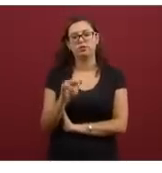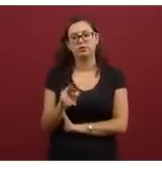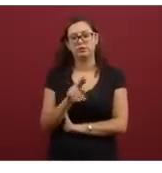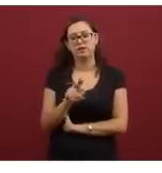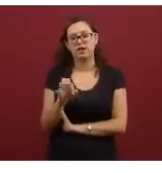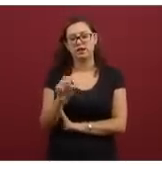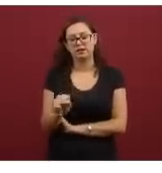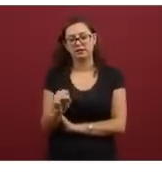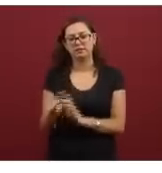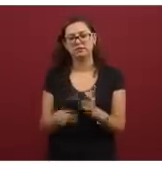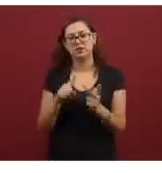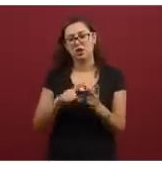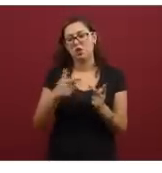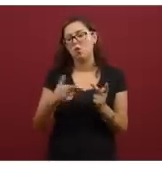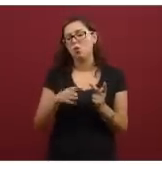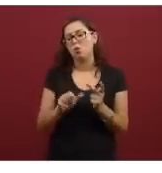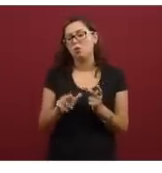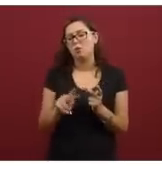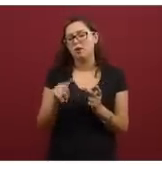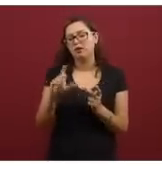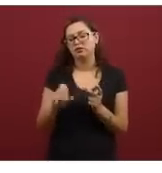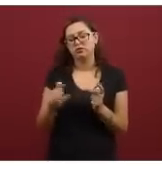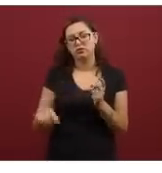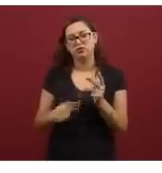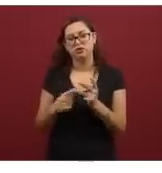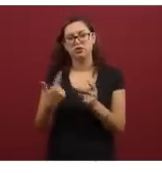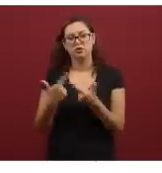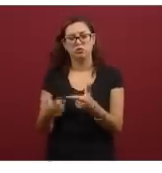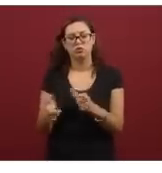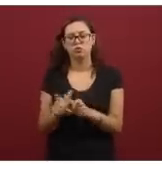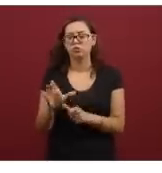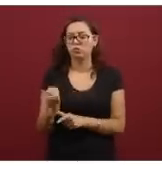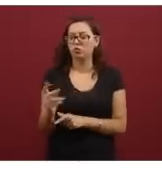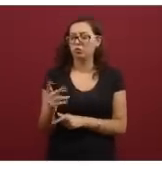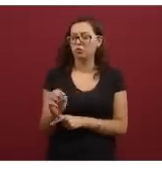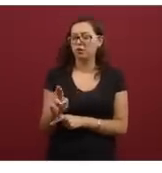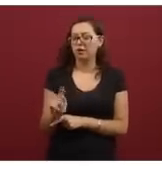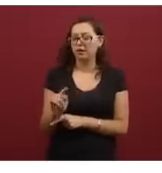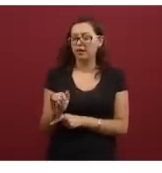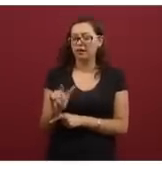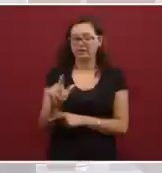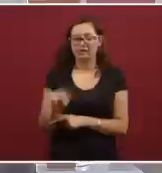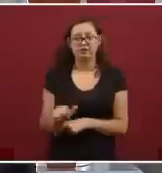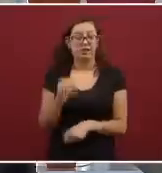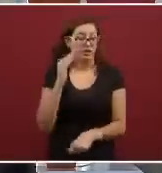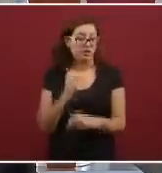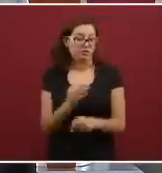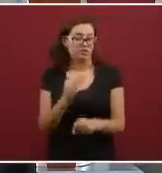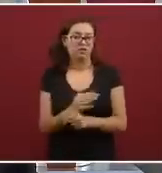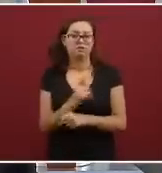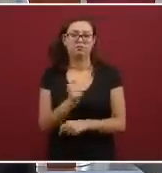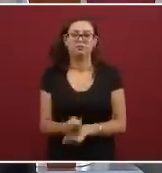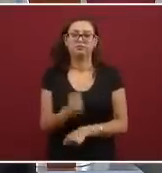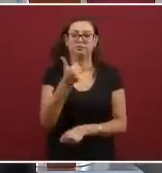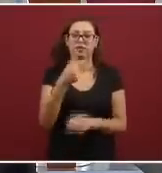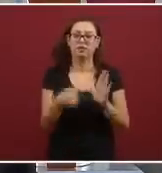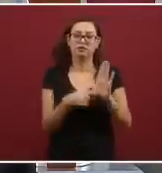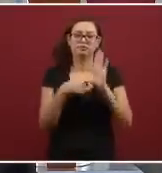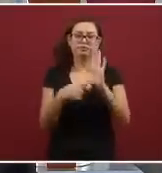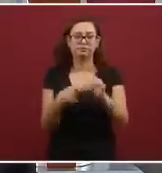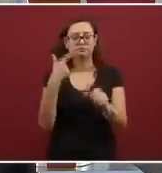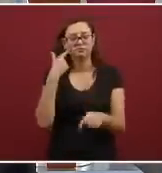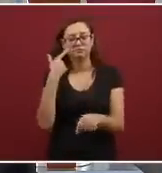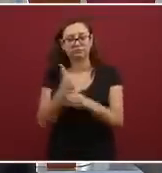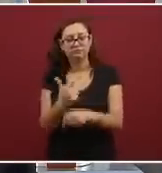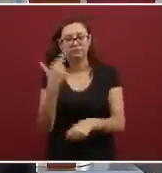Humberto Garza y Grupo Cooperativa. Y también vamos a presentar por primera vez los resultados de las